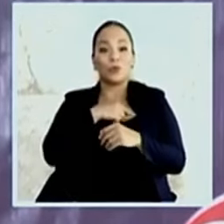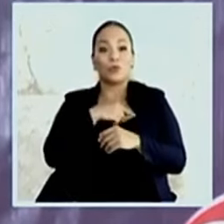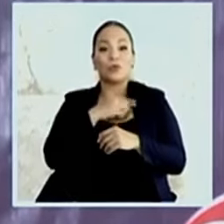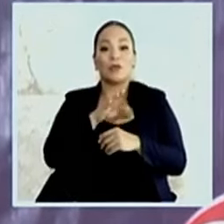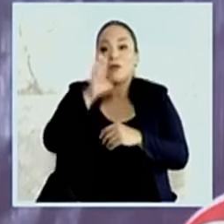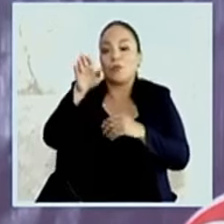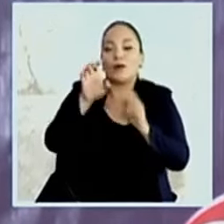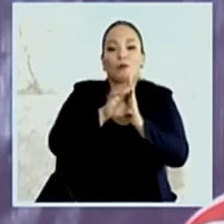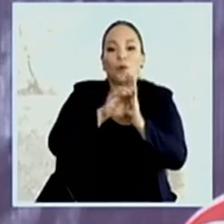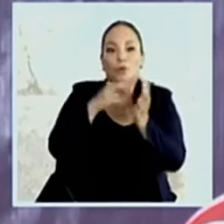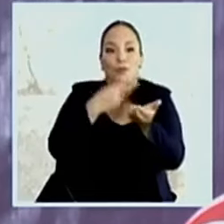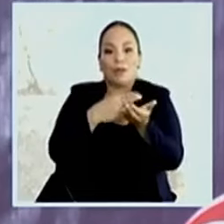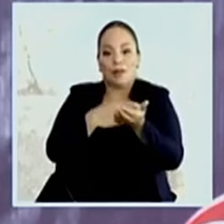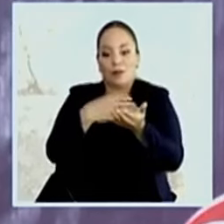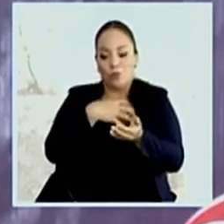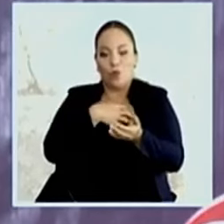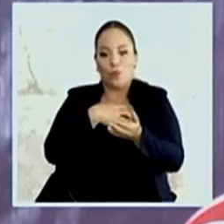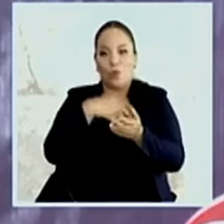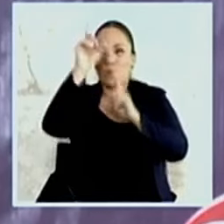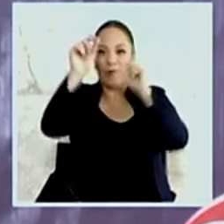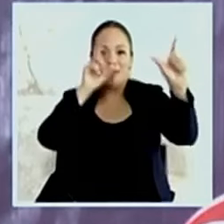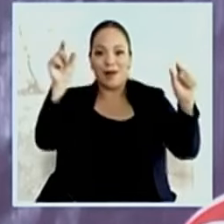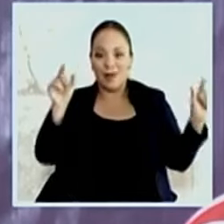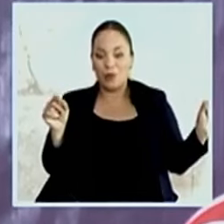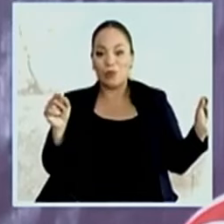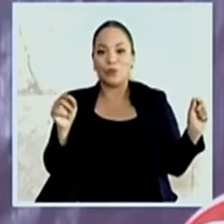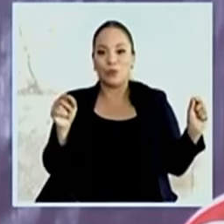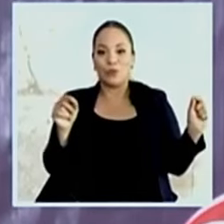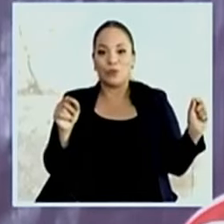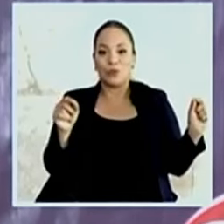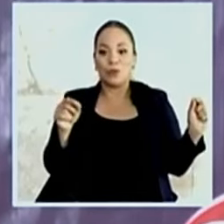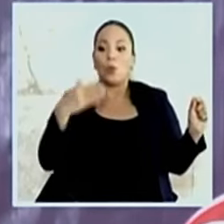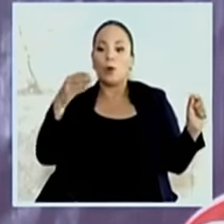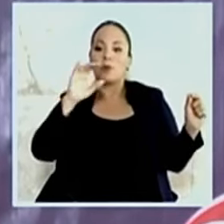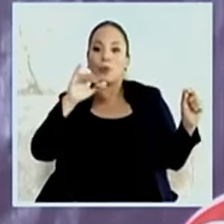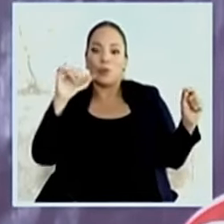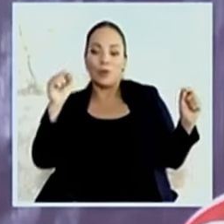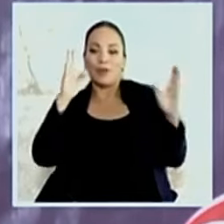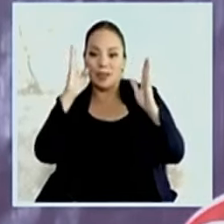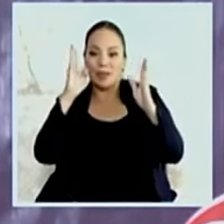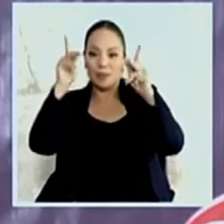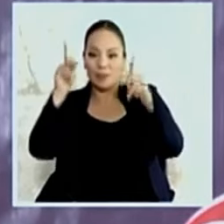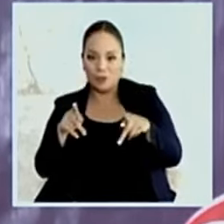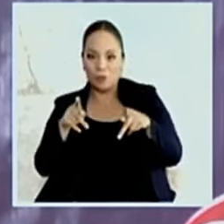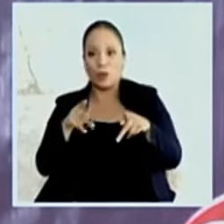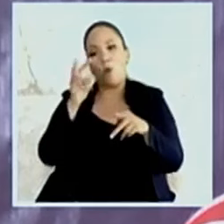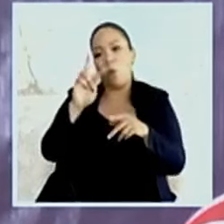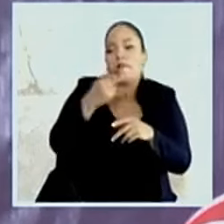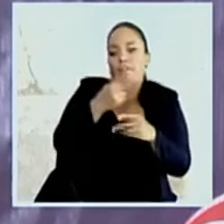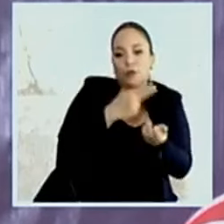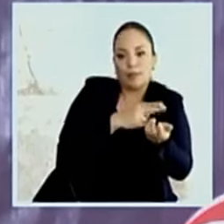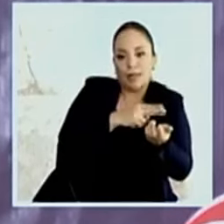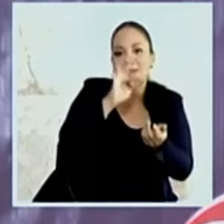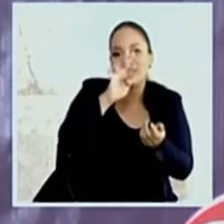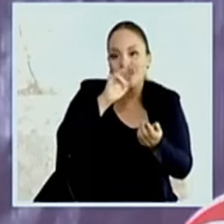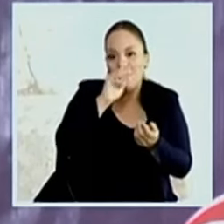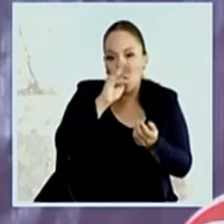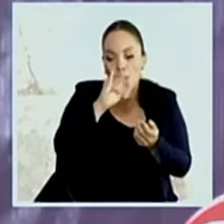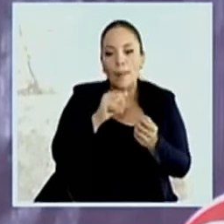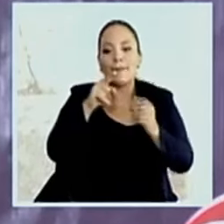la Caja del Seguro Social para poder tener los expedientes. Porque resulta, don Rodrigo, que cuando íbamos a los